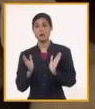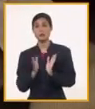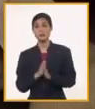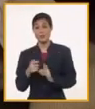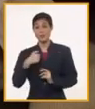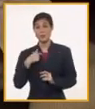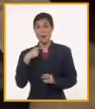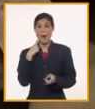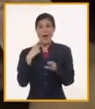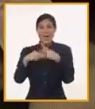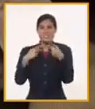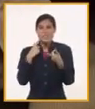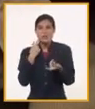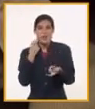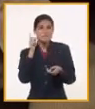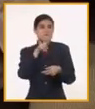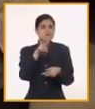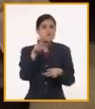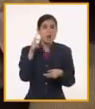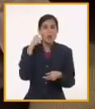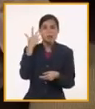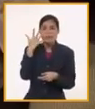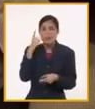más, dije, mira, Fidel,